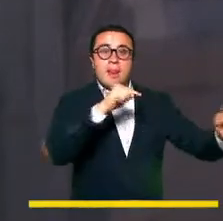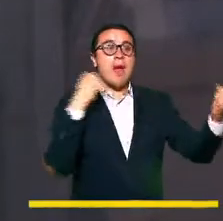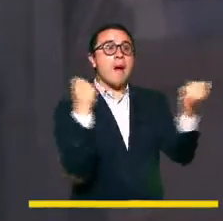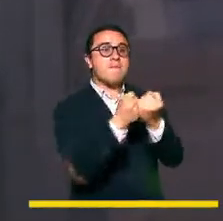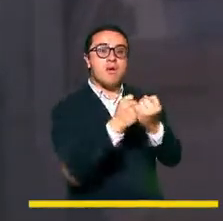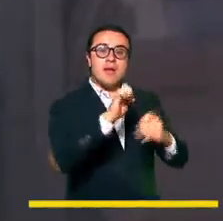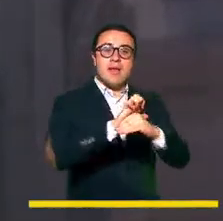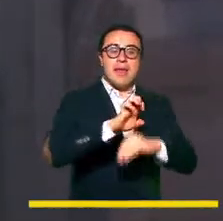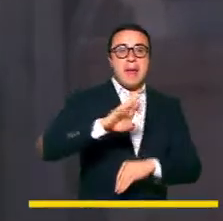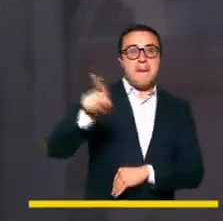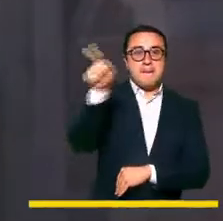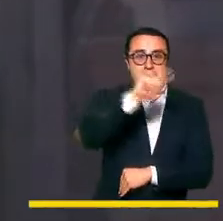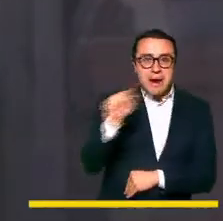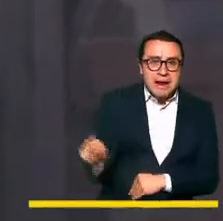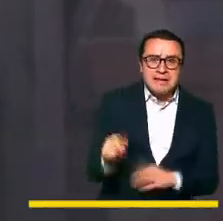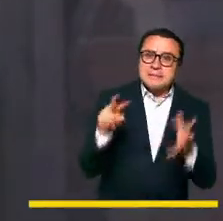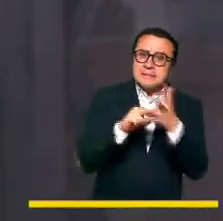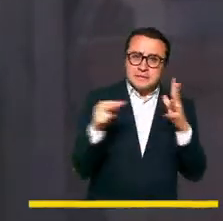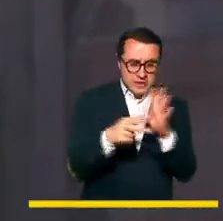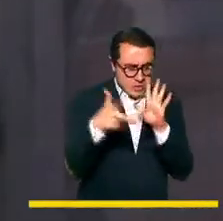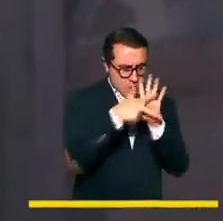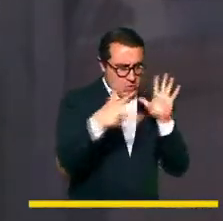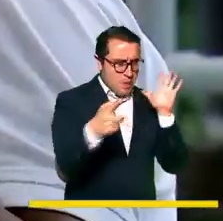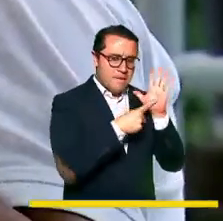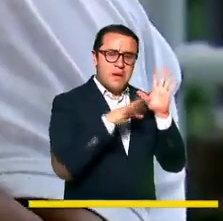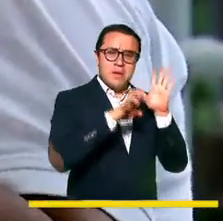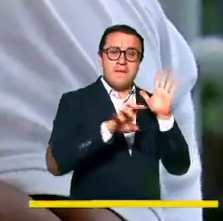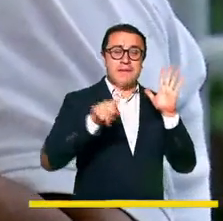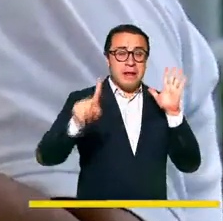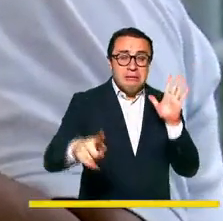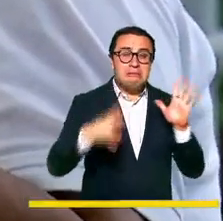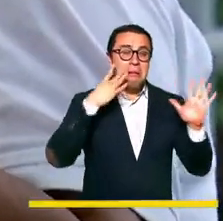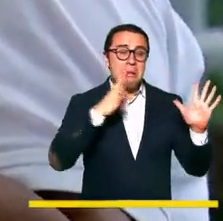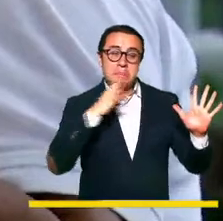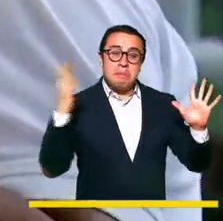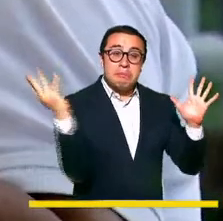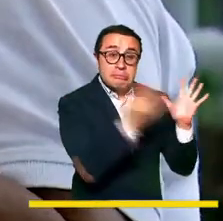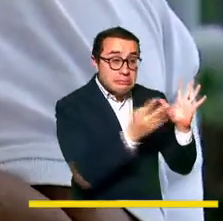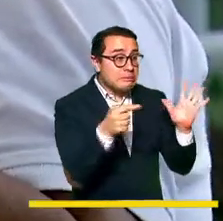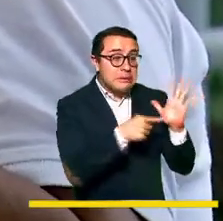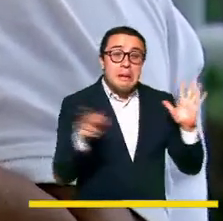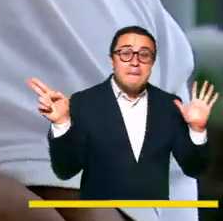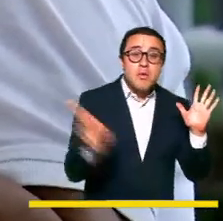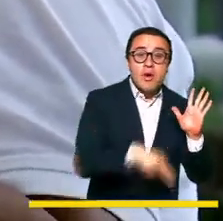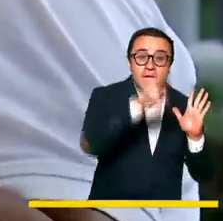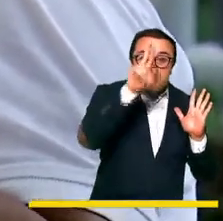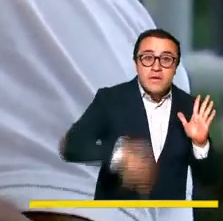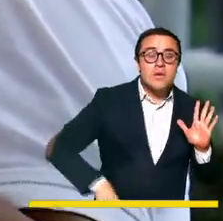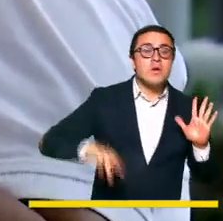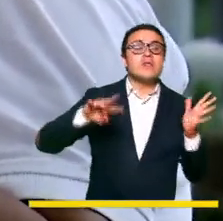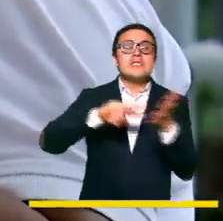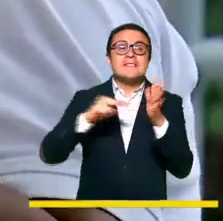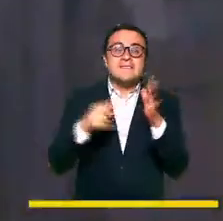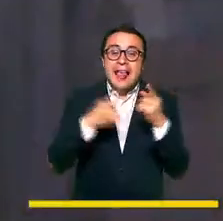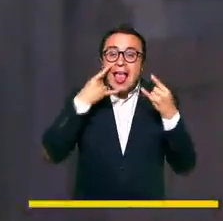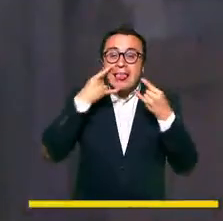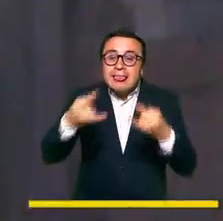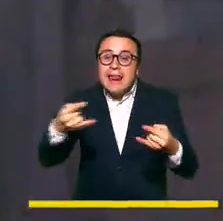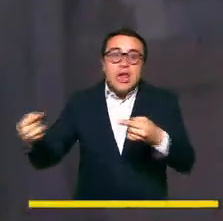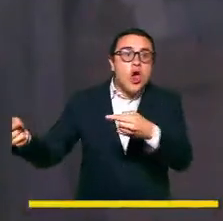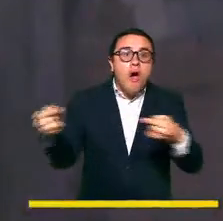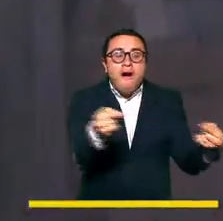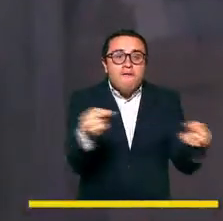Esa es la quiebra de la Constitución del 91, eso está prohibido. Se llama conflicto de intereses,